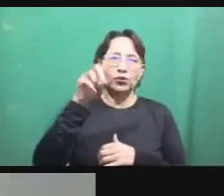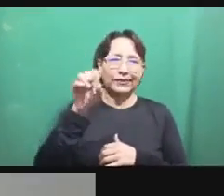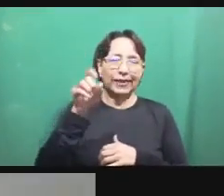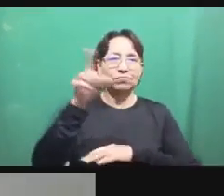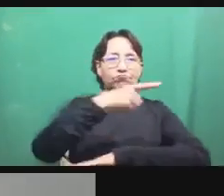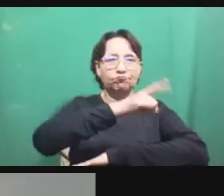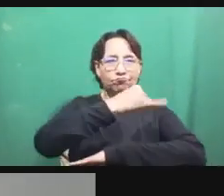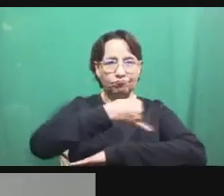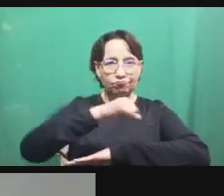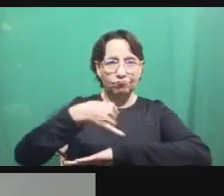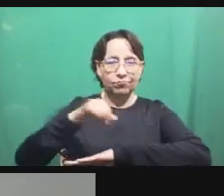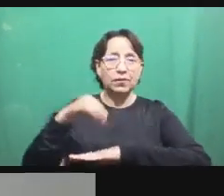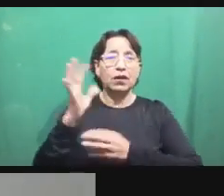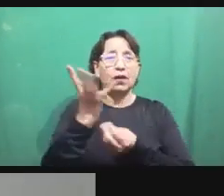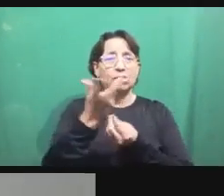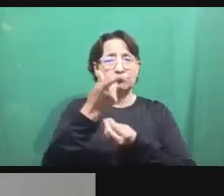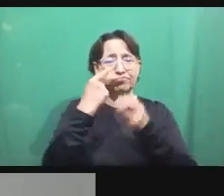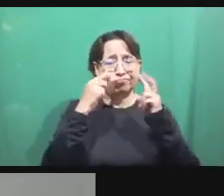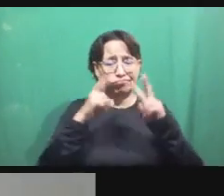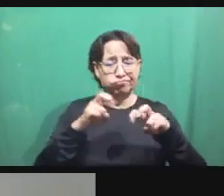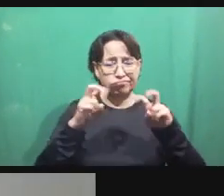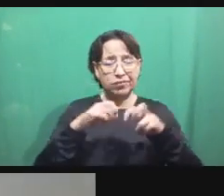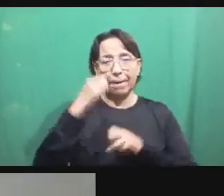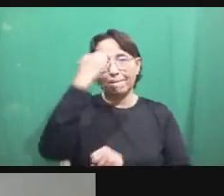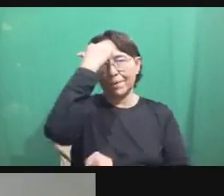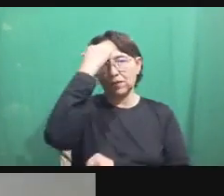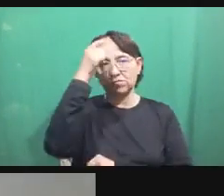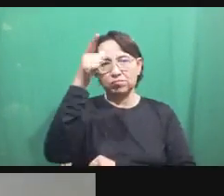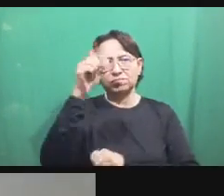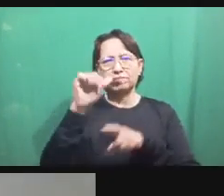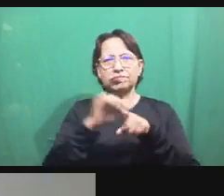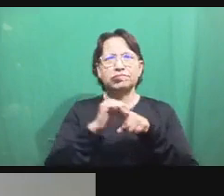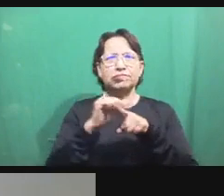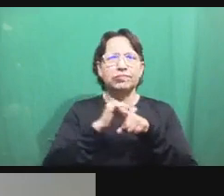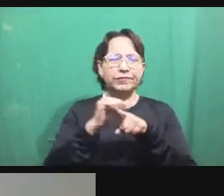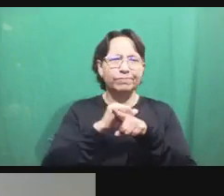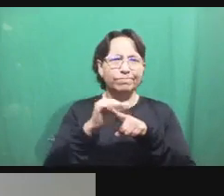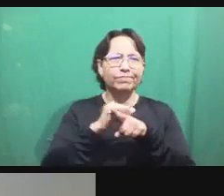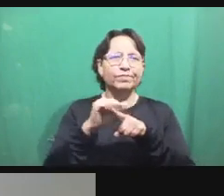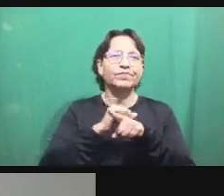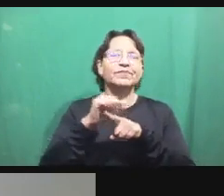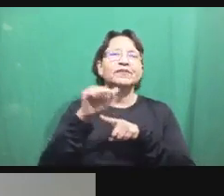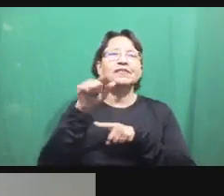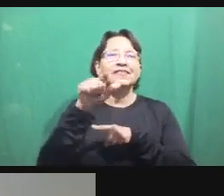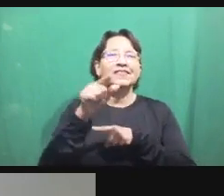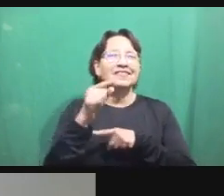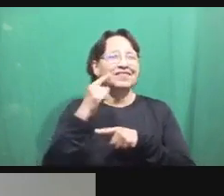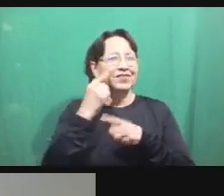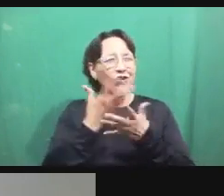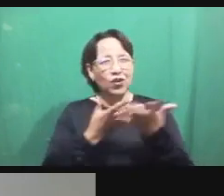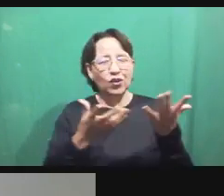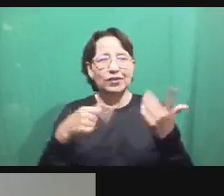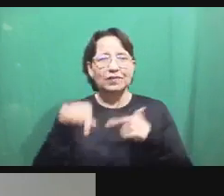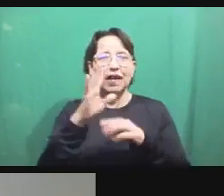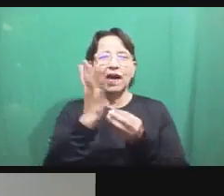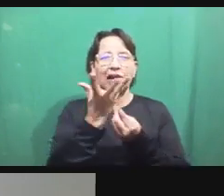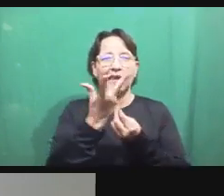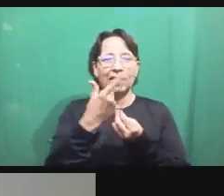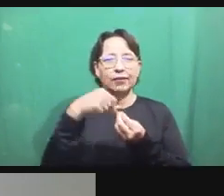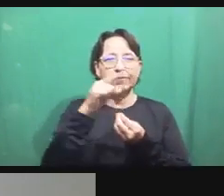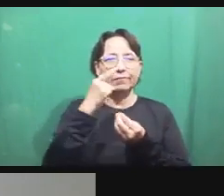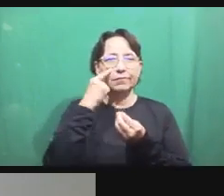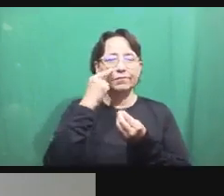arquitecto, artista, investigador y docente con prácticas en arquitectura y arqueología crítica de arte e